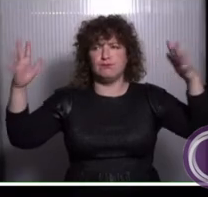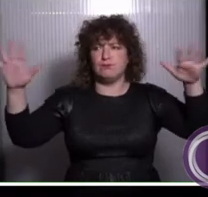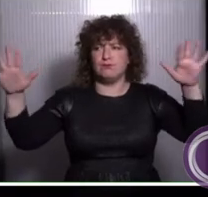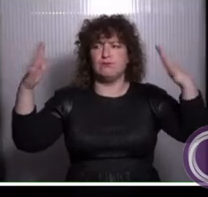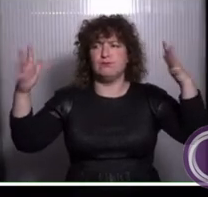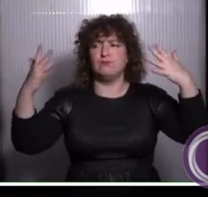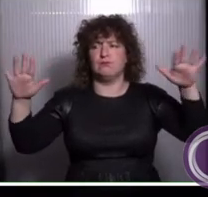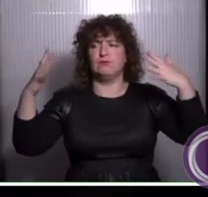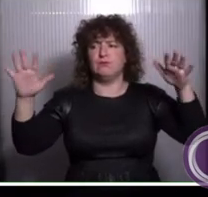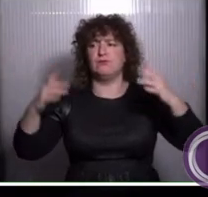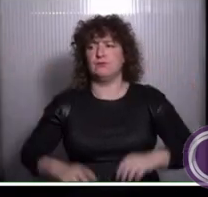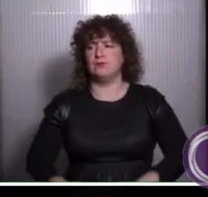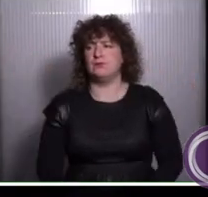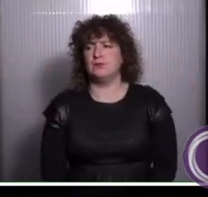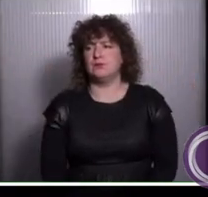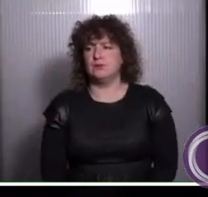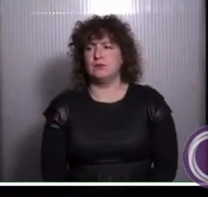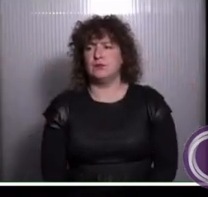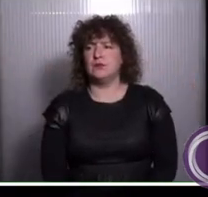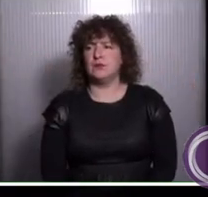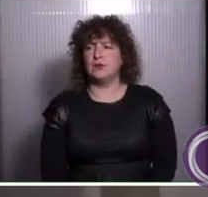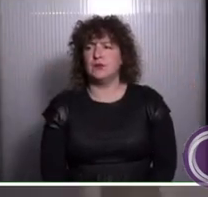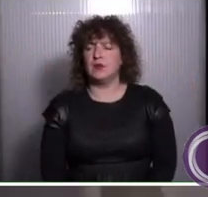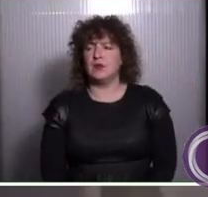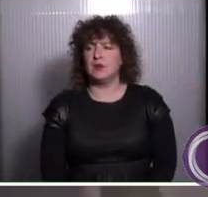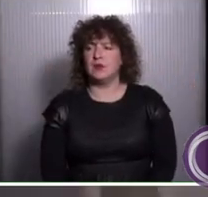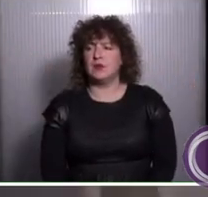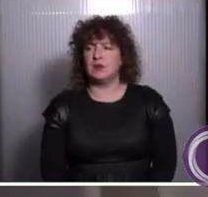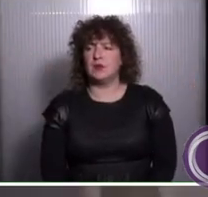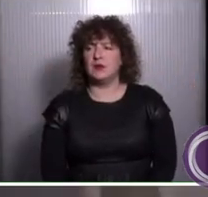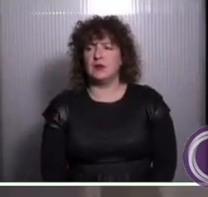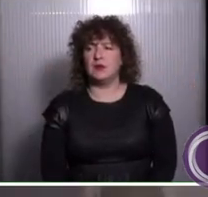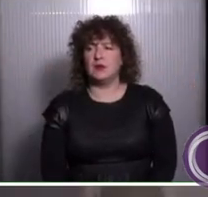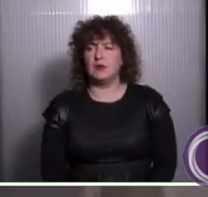y para todo nuestro pueblo. Pero en todo caso,